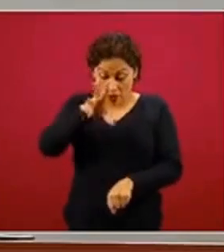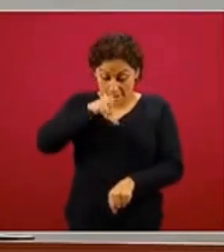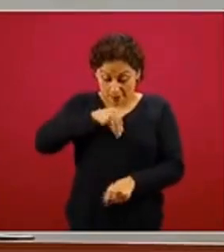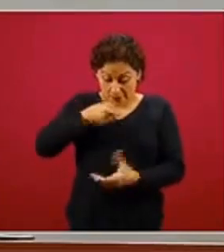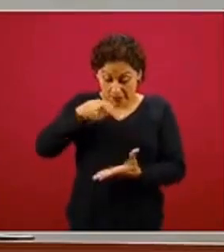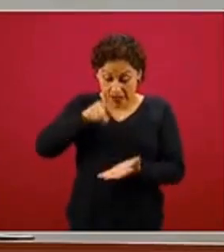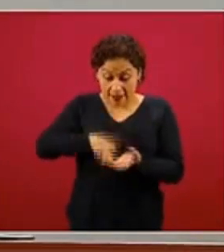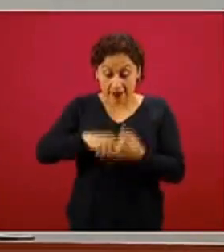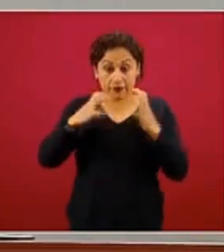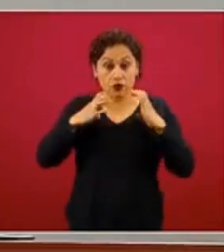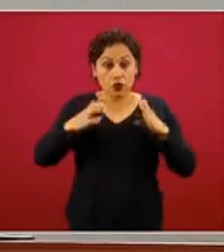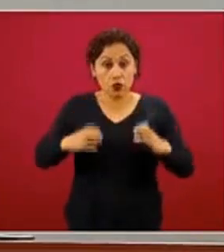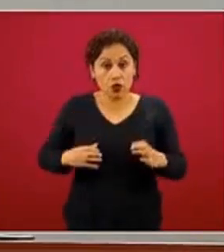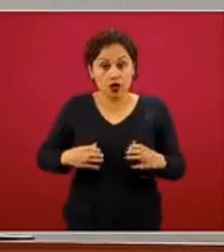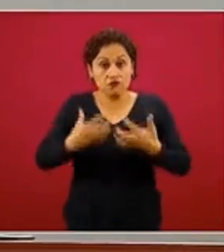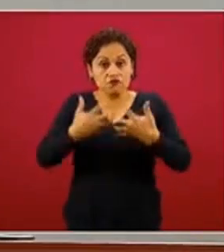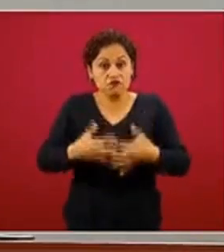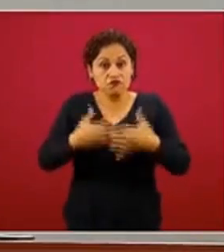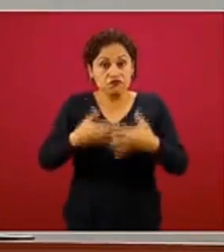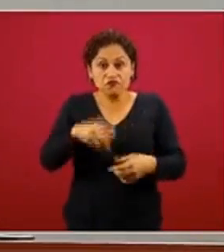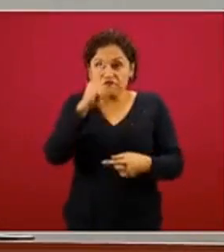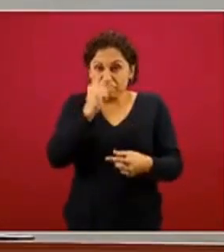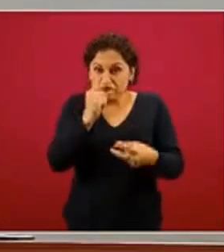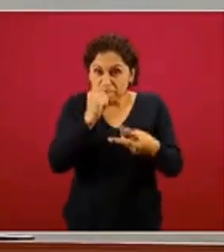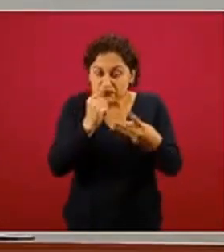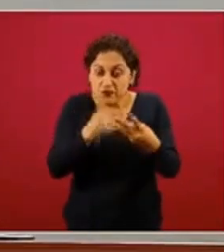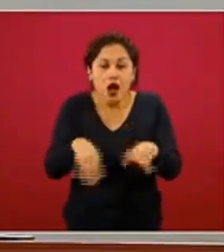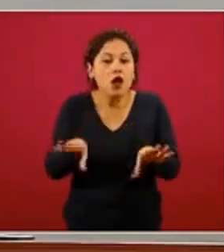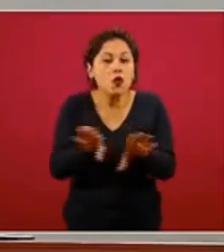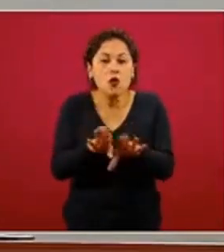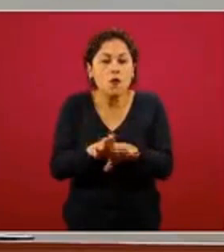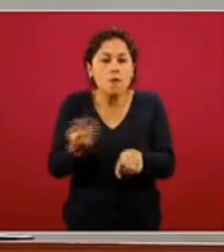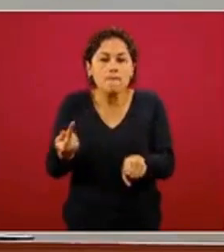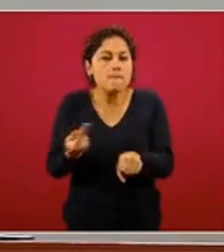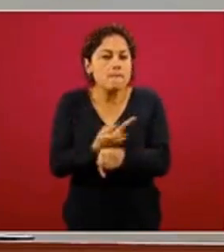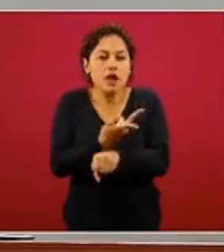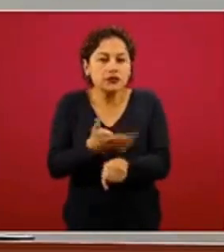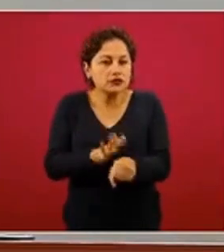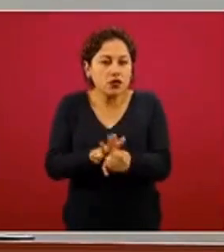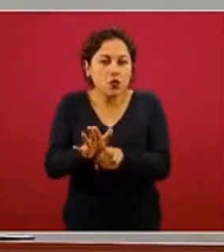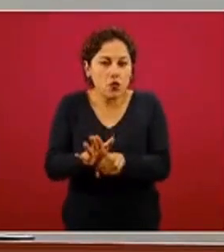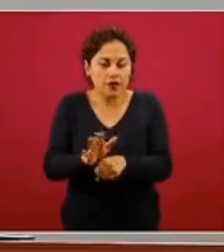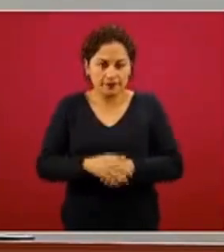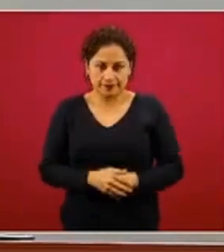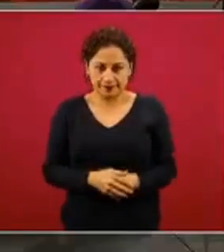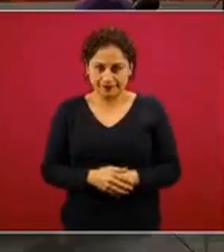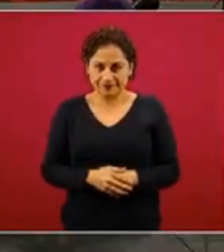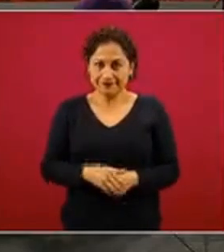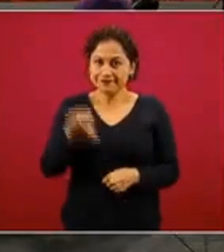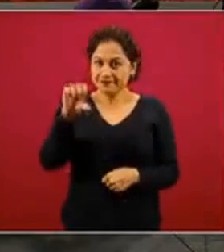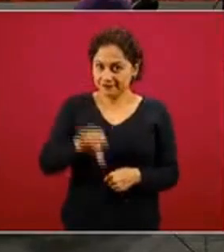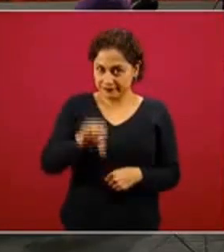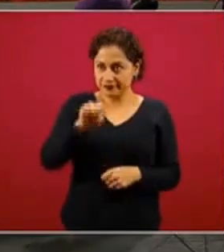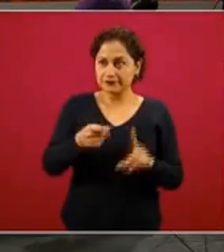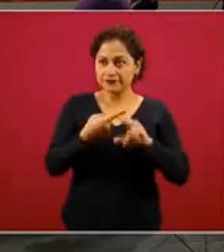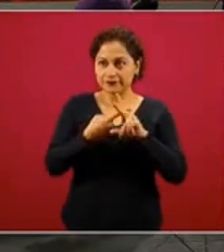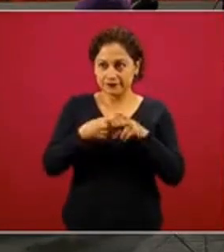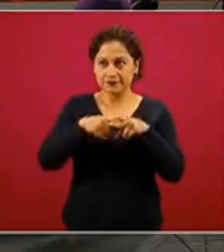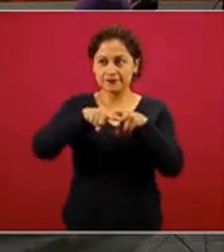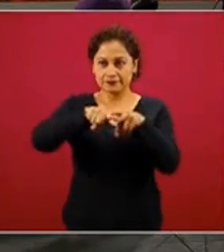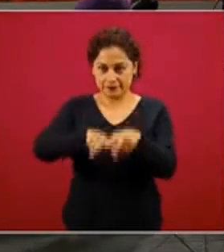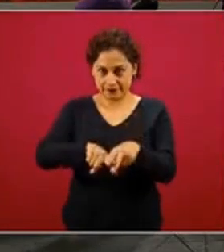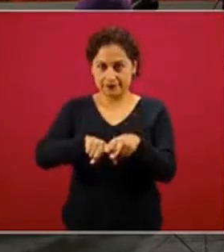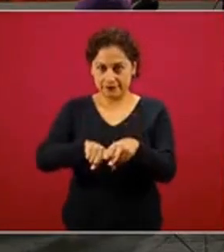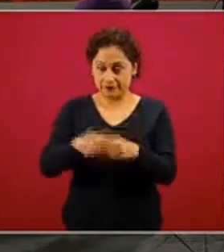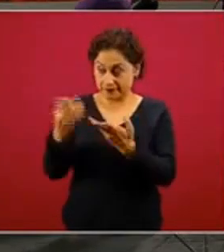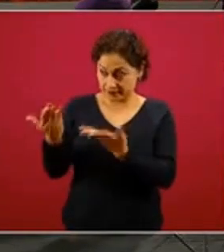nivel del sistema inmune, a nivel del sistema circulatorio, etcétera. Entonces, hoy vamos a empezar, si está de acuerdo el